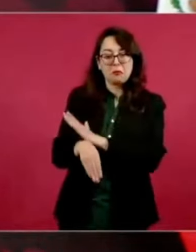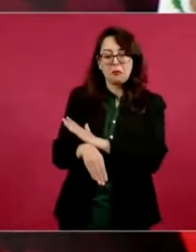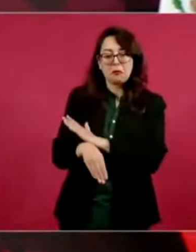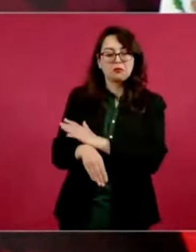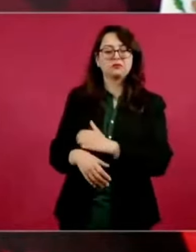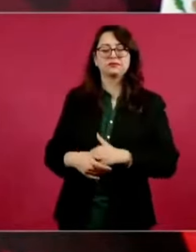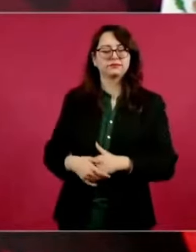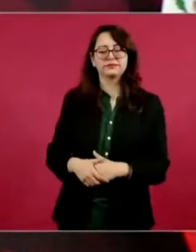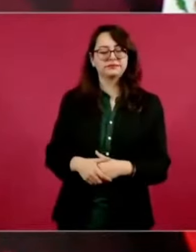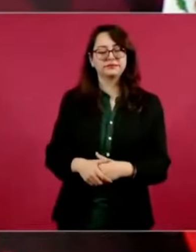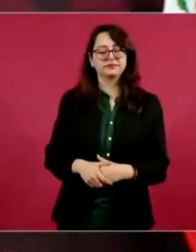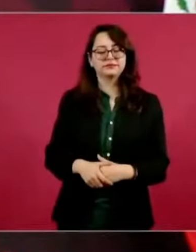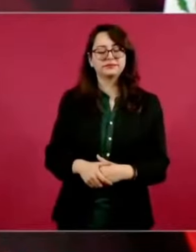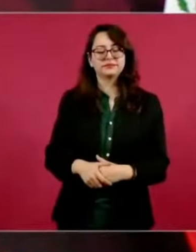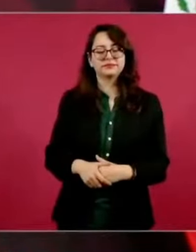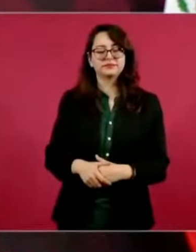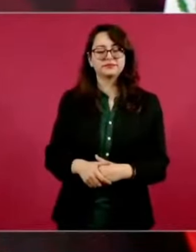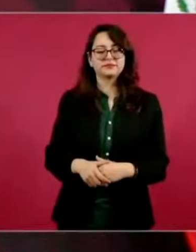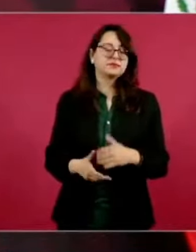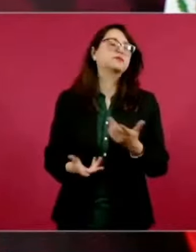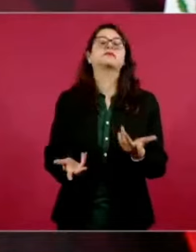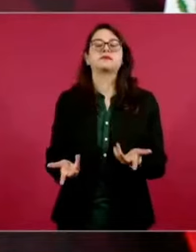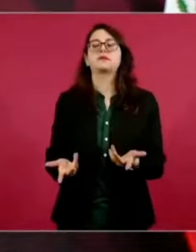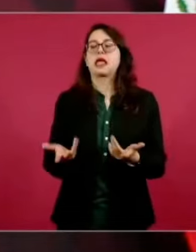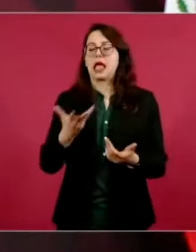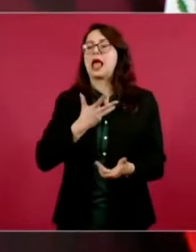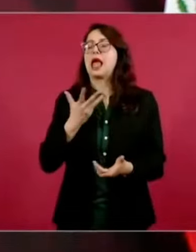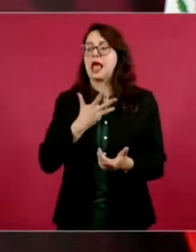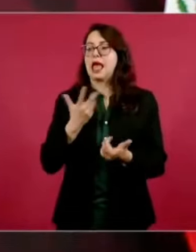macroeconómica, que tiene estabilidad económica,